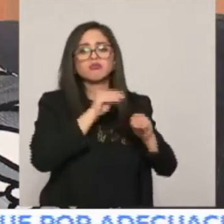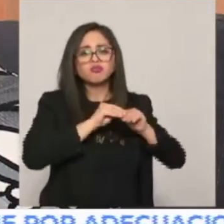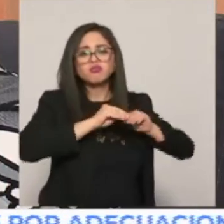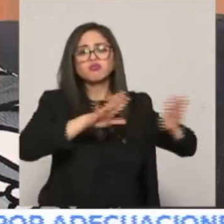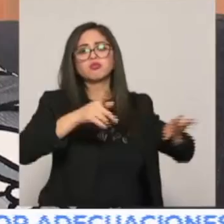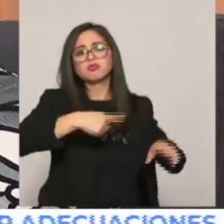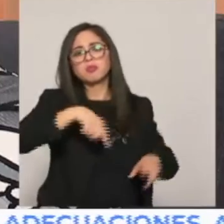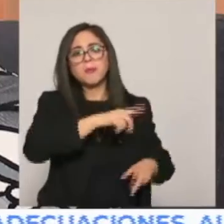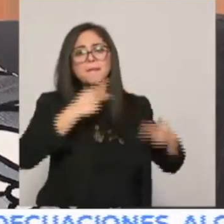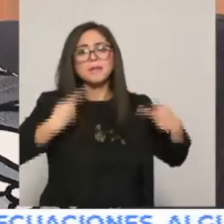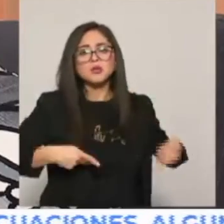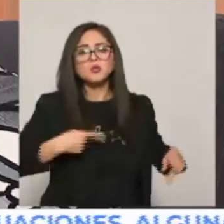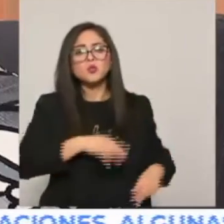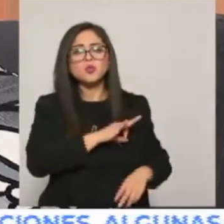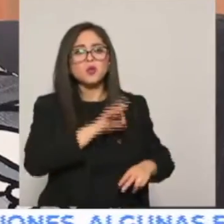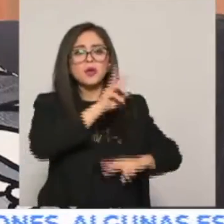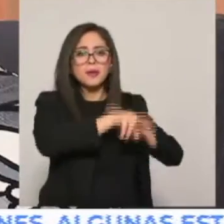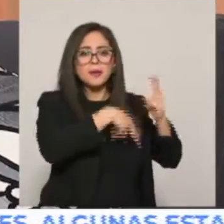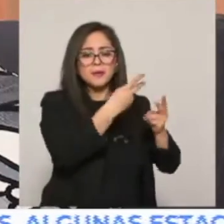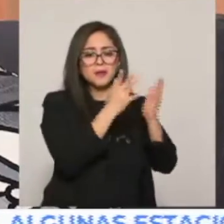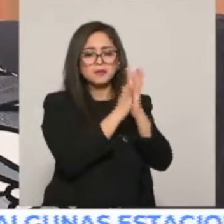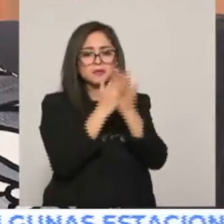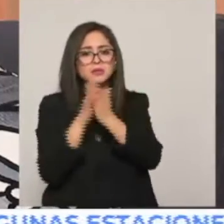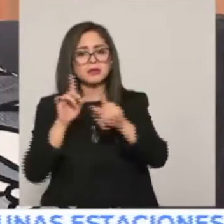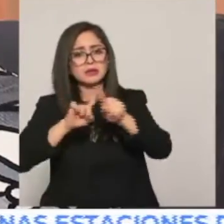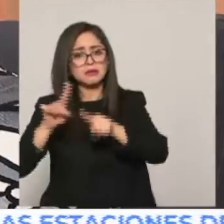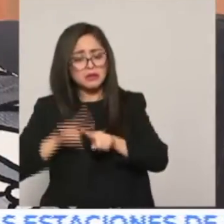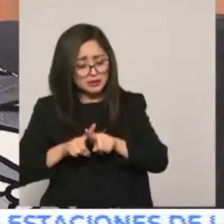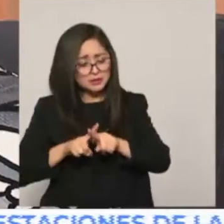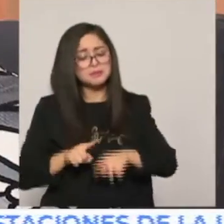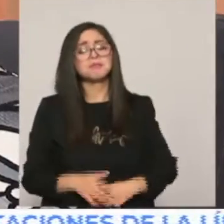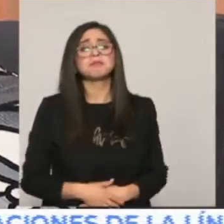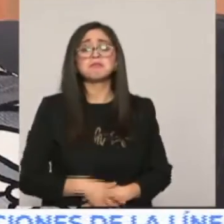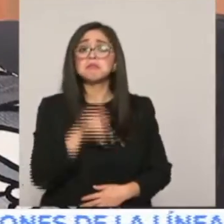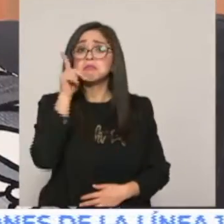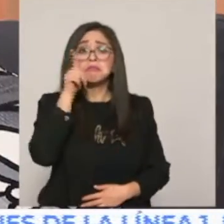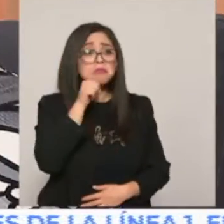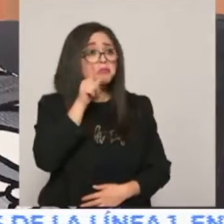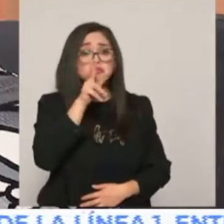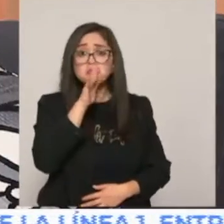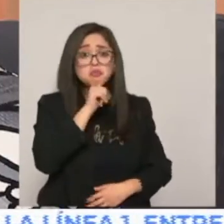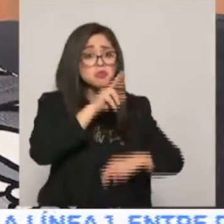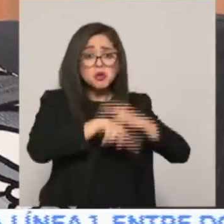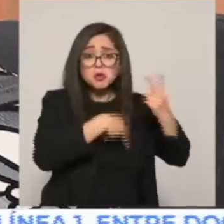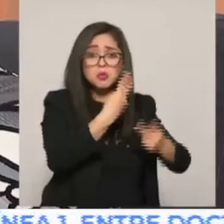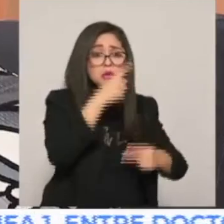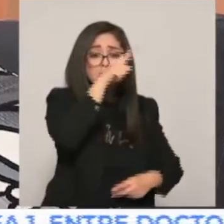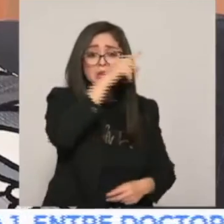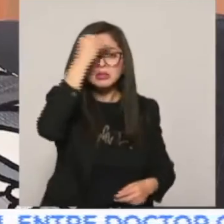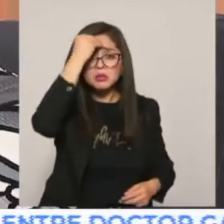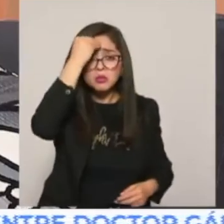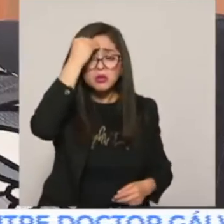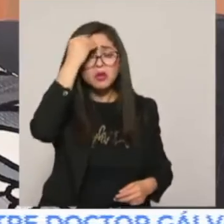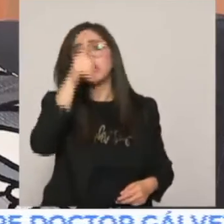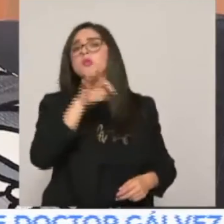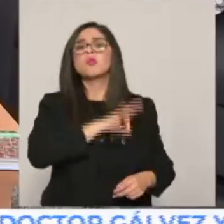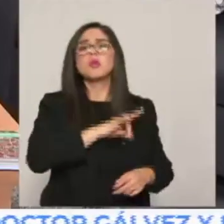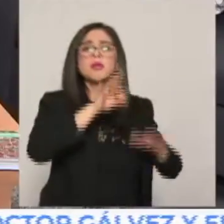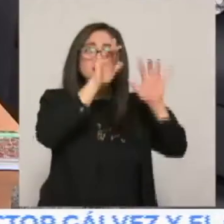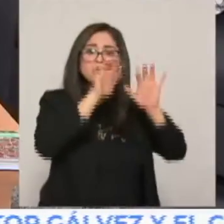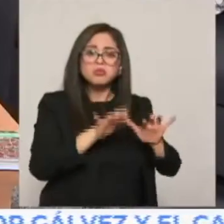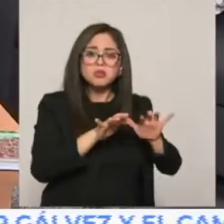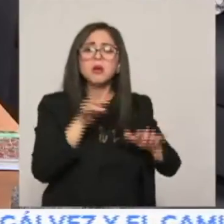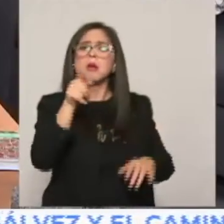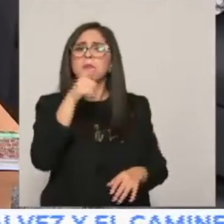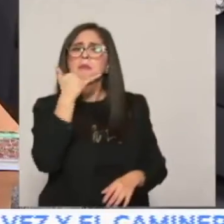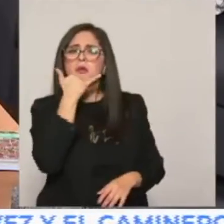la gente que nos acompañe las publicaciones. Si no nos pueden acompañar mañana a las 12 del día en el Castillo de Chapultepec, nos pueden... ¿Es necesario registro? ¿Solo llegamos?